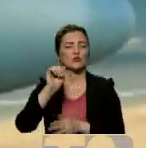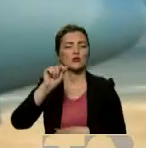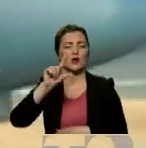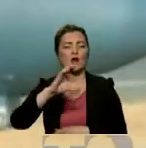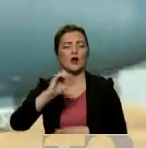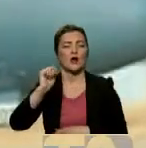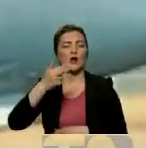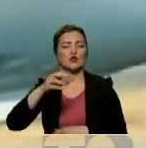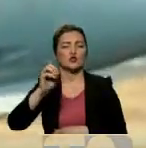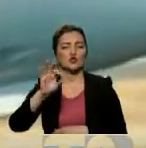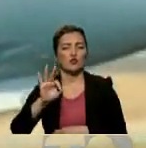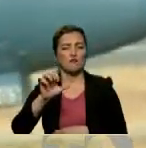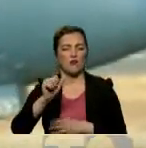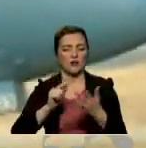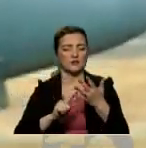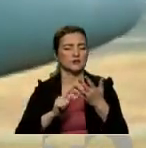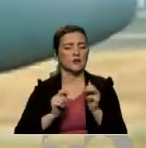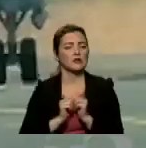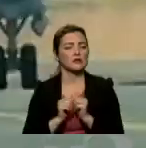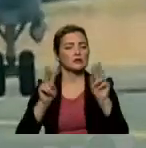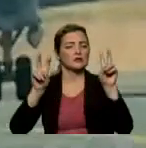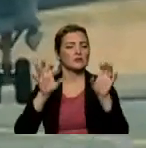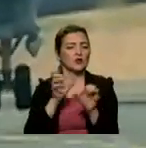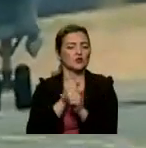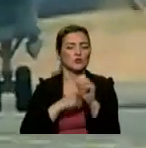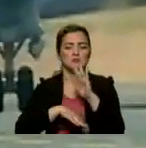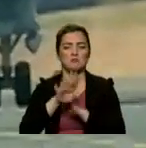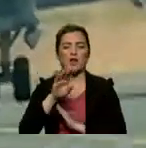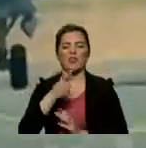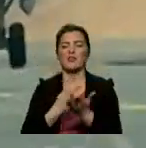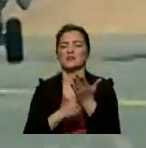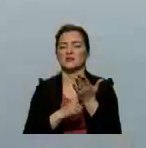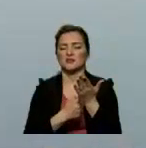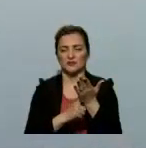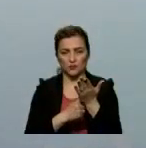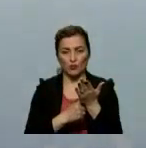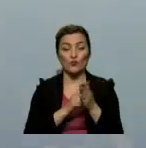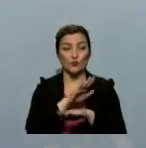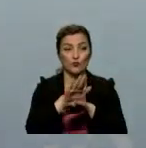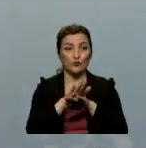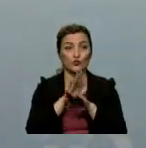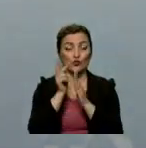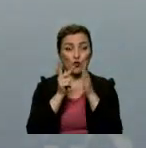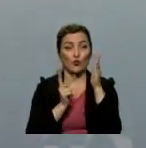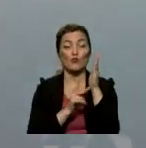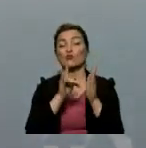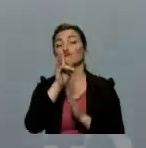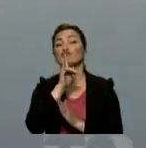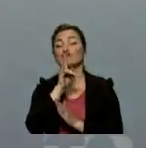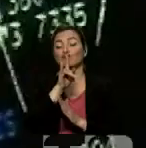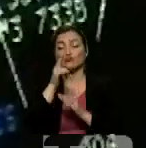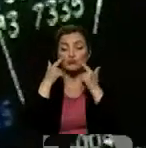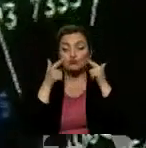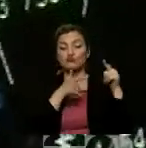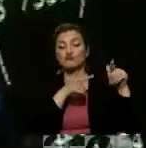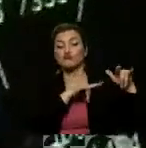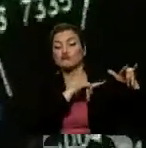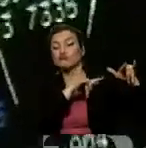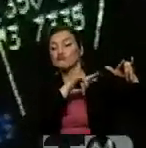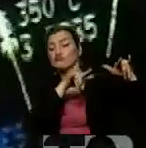alcachofas. En el ámbito de seguridad, uno de los temas que se tratarían es el referente al programa estadounidense de